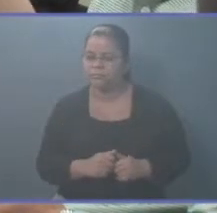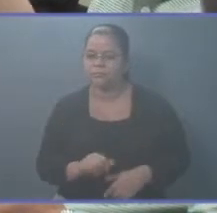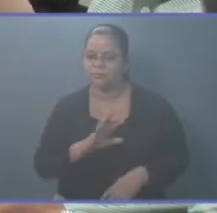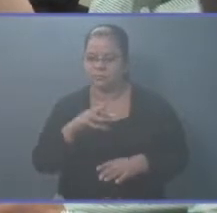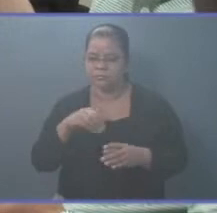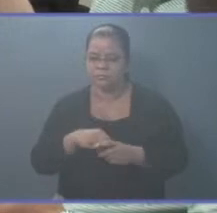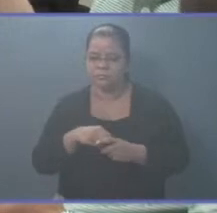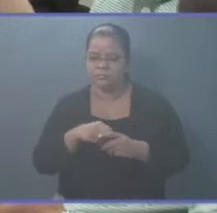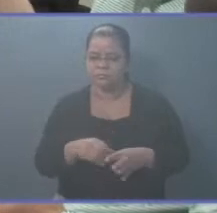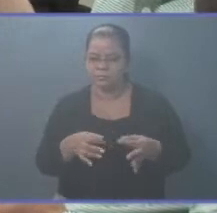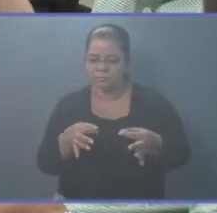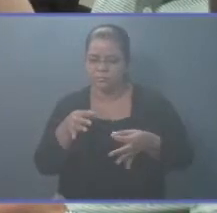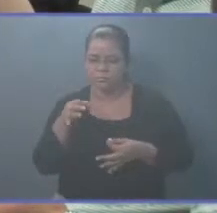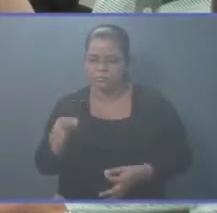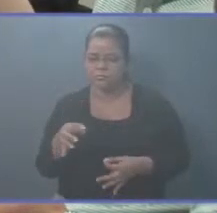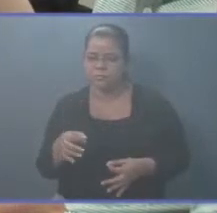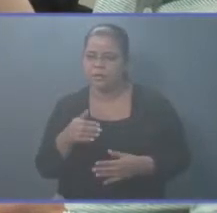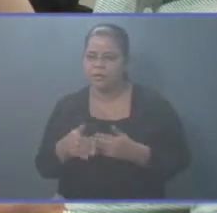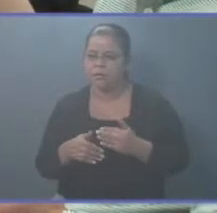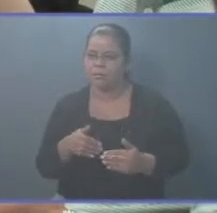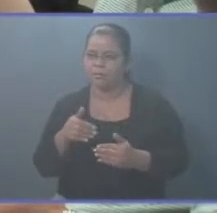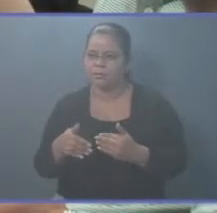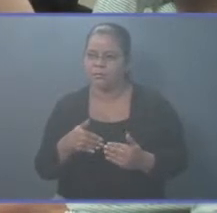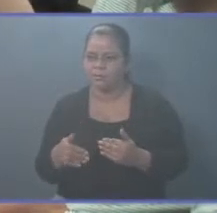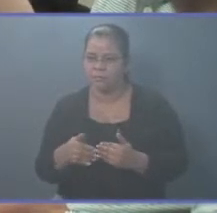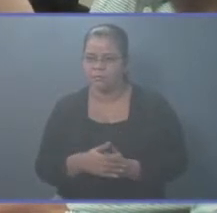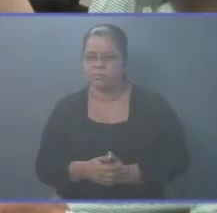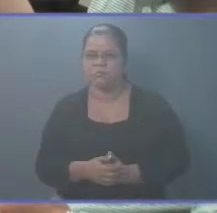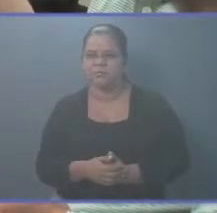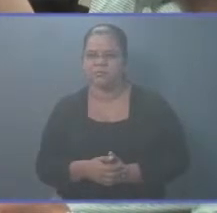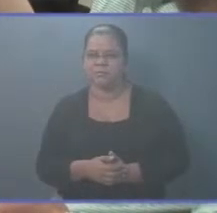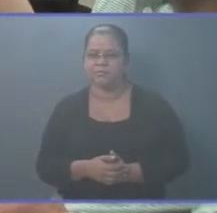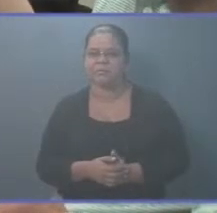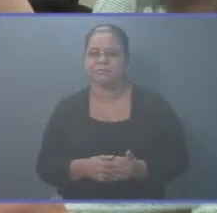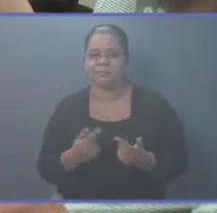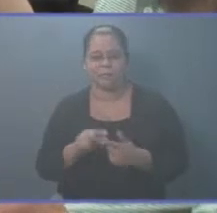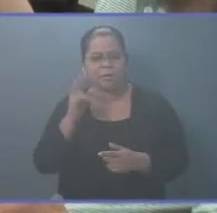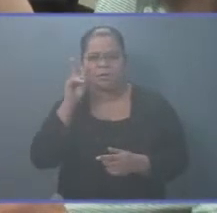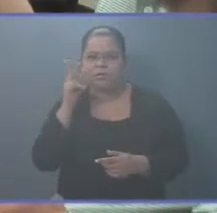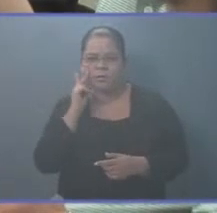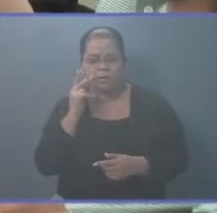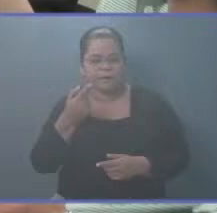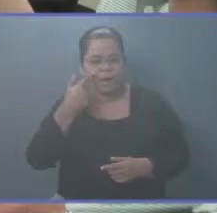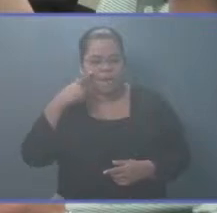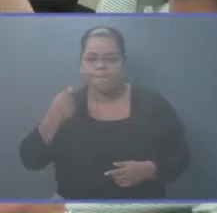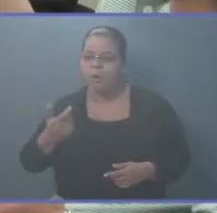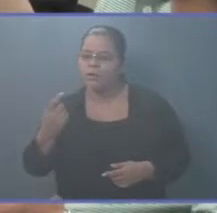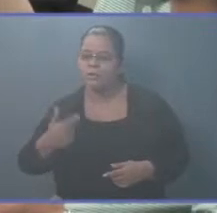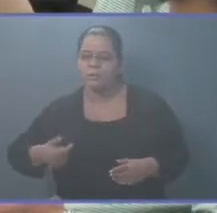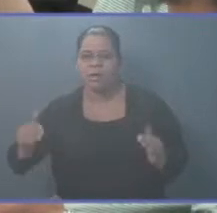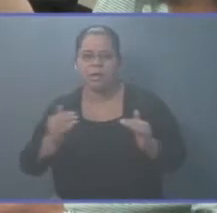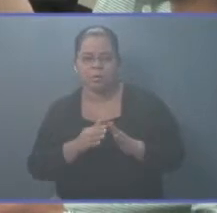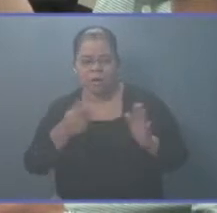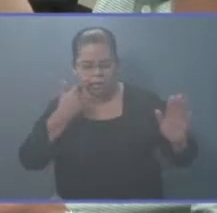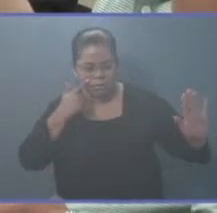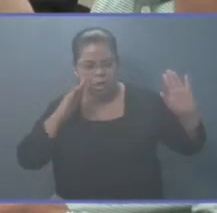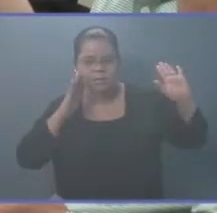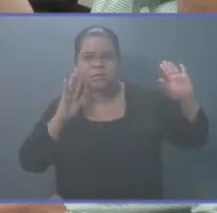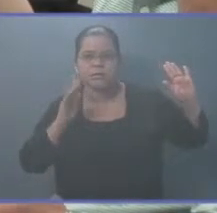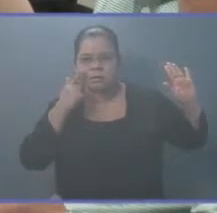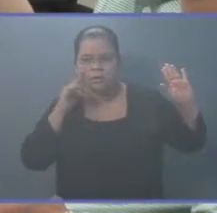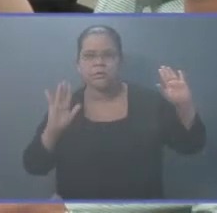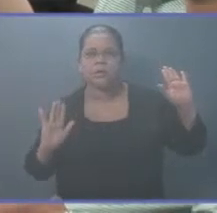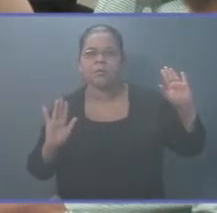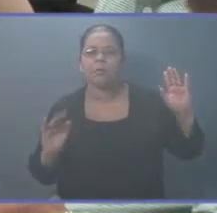la documentación del proceso, pero no es que el policía se convierta en testigo per se. Entonces, ¿cómo se